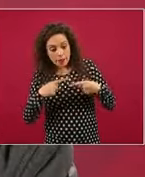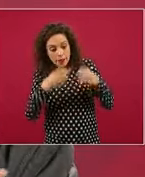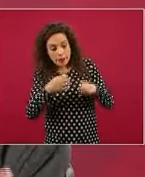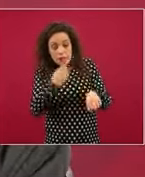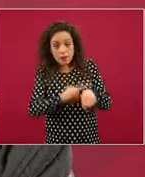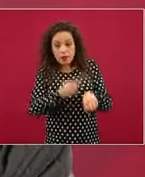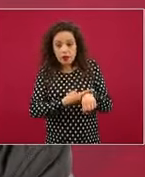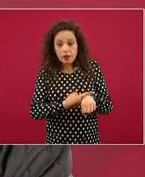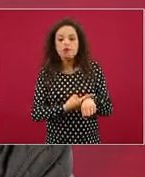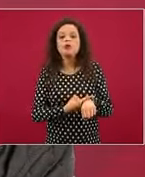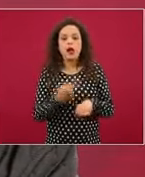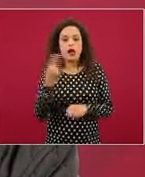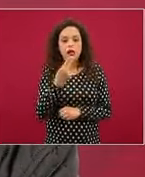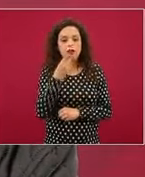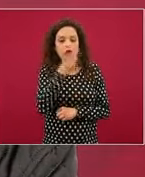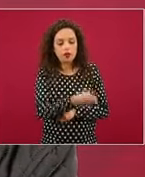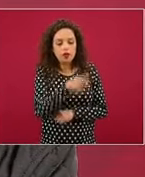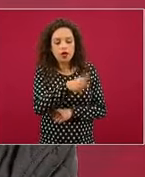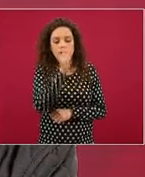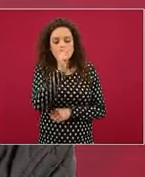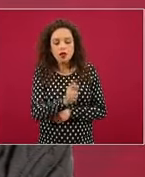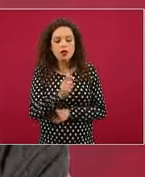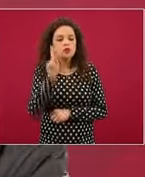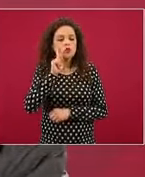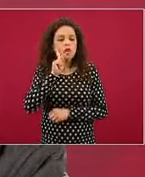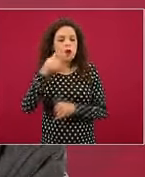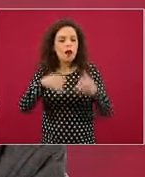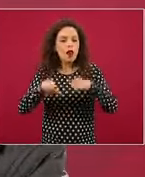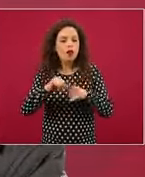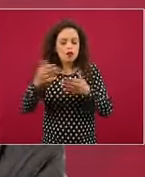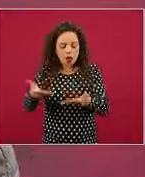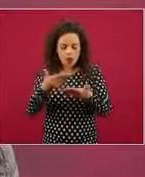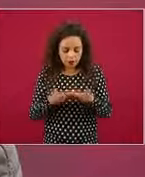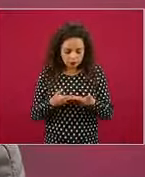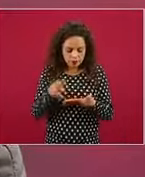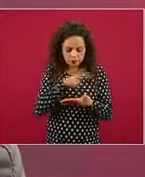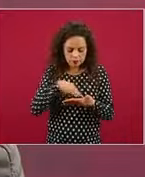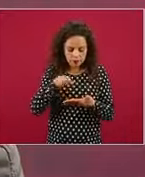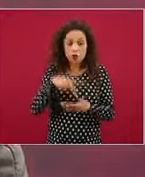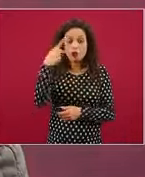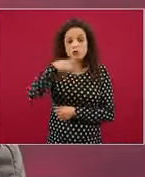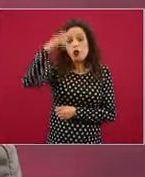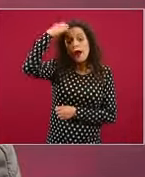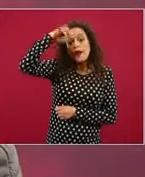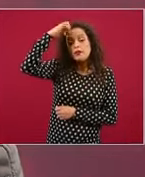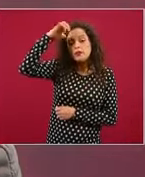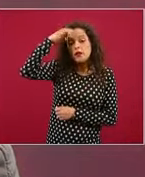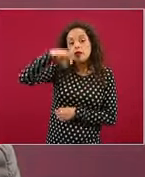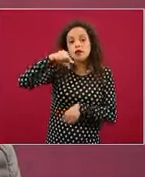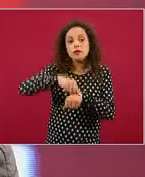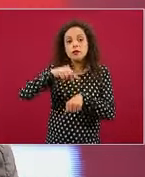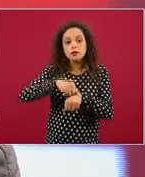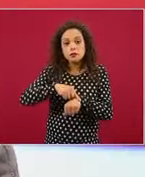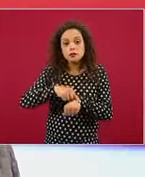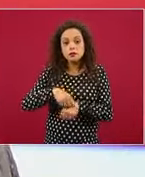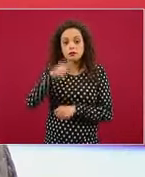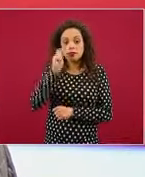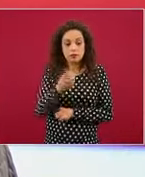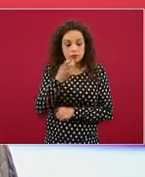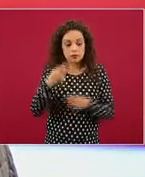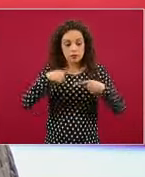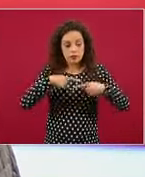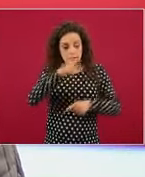que interpretar los resultados del laboratorio a la luz de la experiencia clínica, es decir, de la historia médica de la